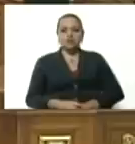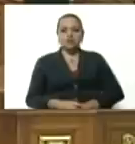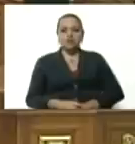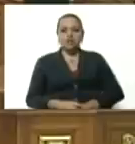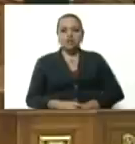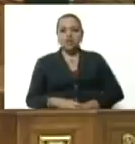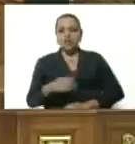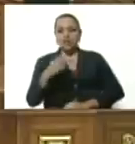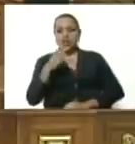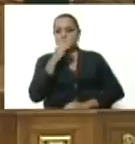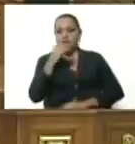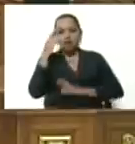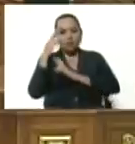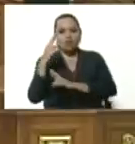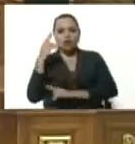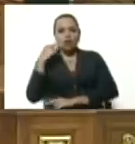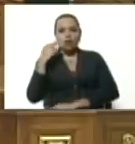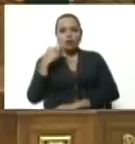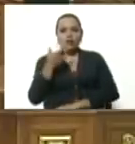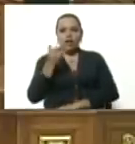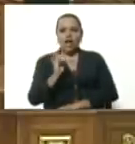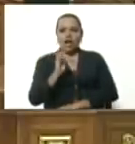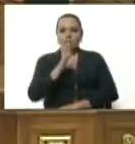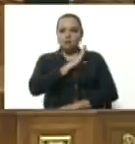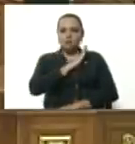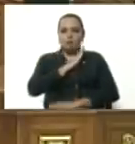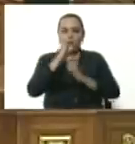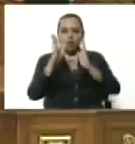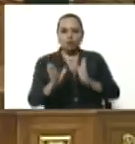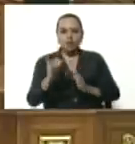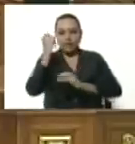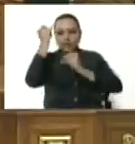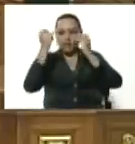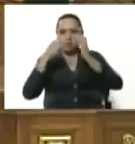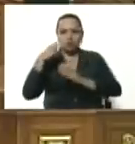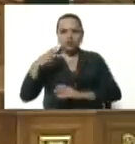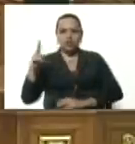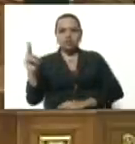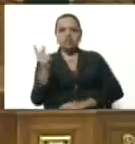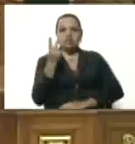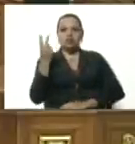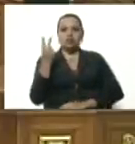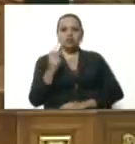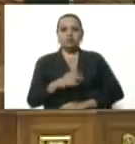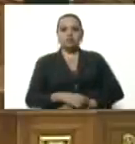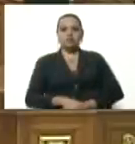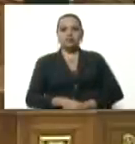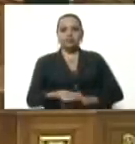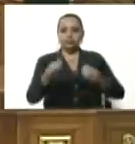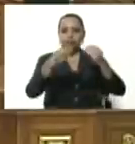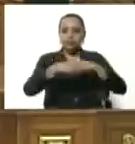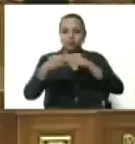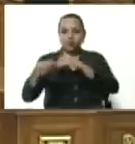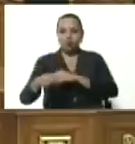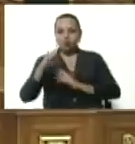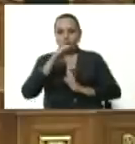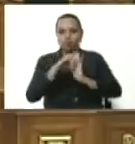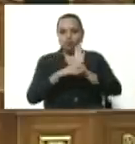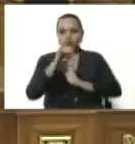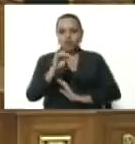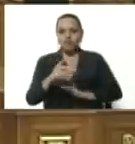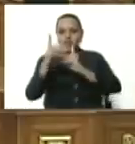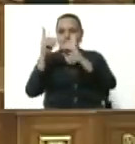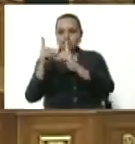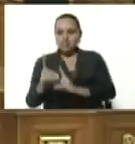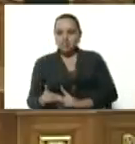racista impuesto por su plutocrática élite política. Segundo, acuerdo constituyente en ocasión de la